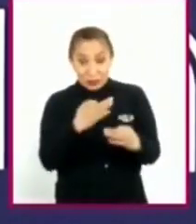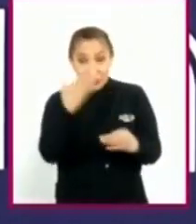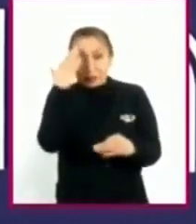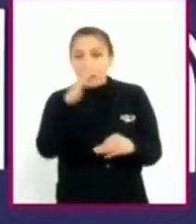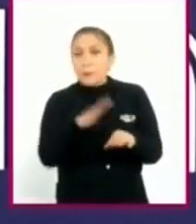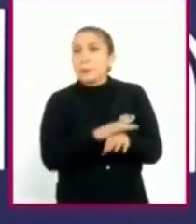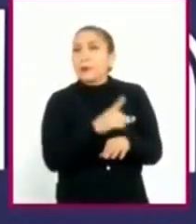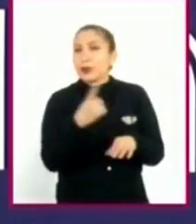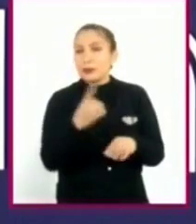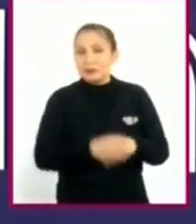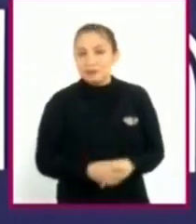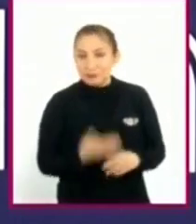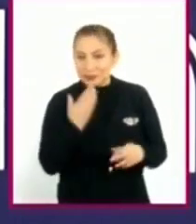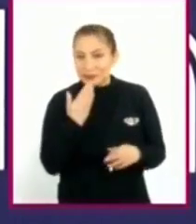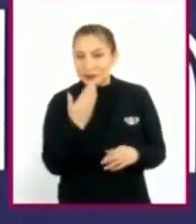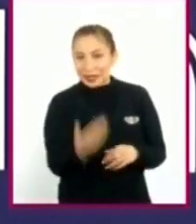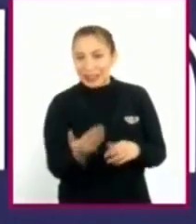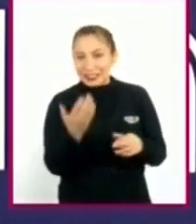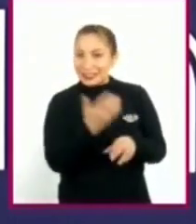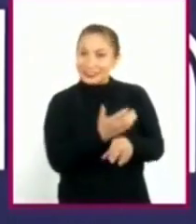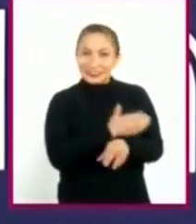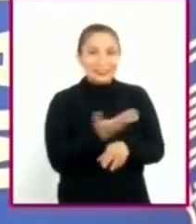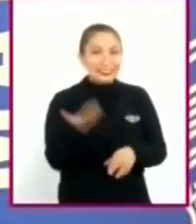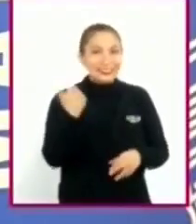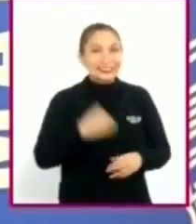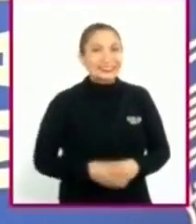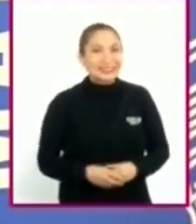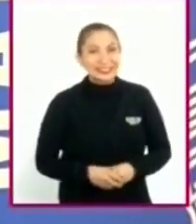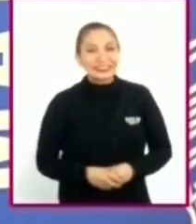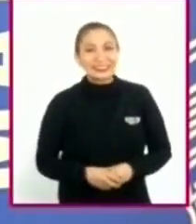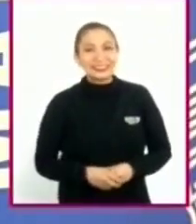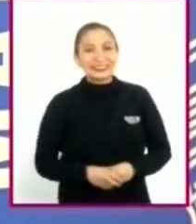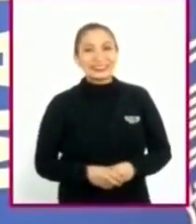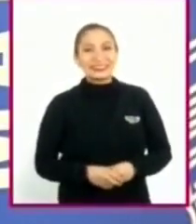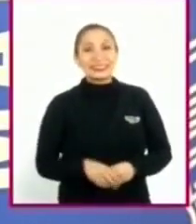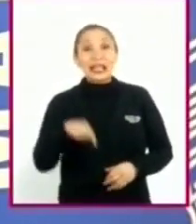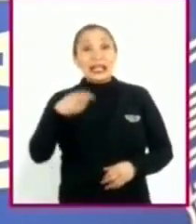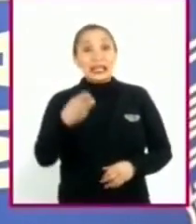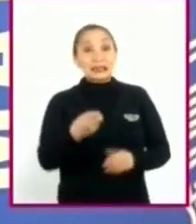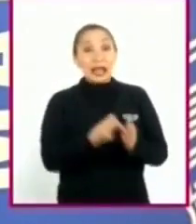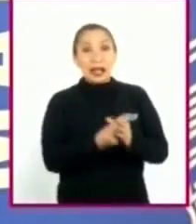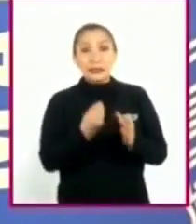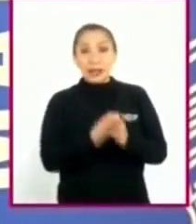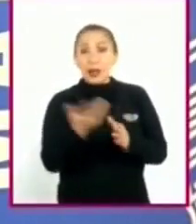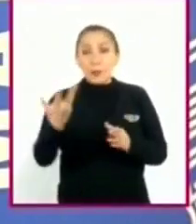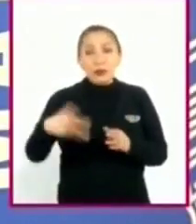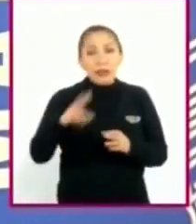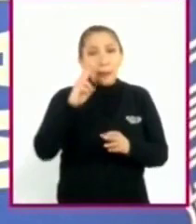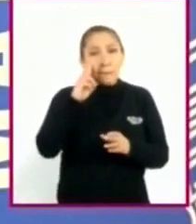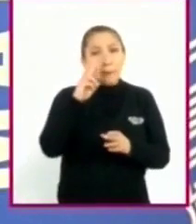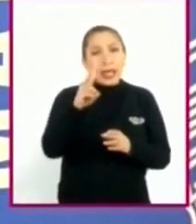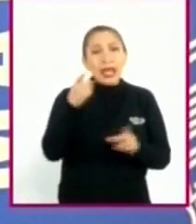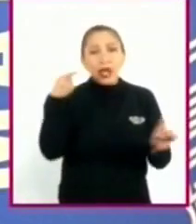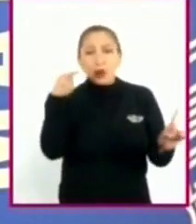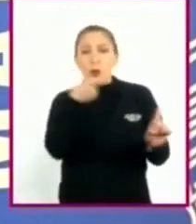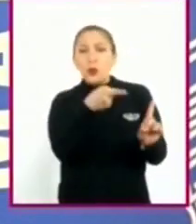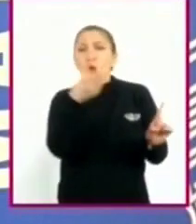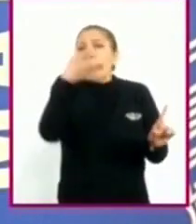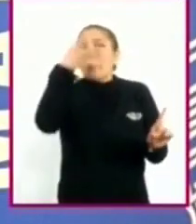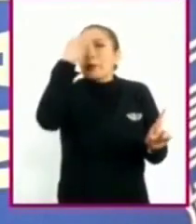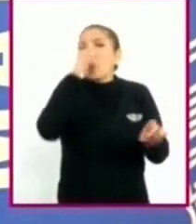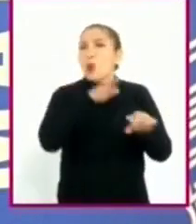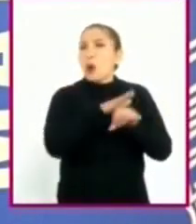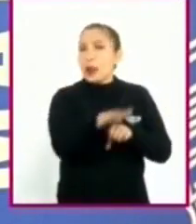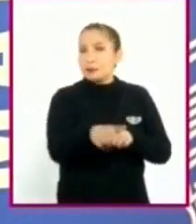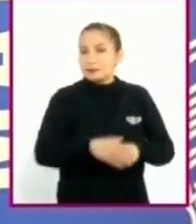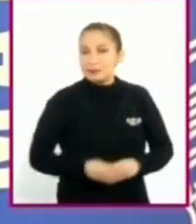saber por qué? Muy bien, pues acompáñennos. En esta clase buscaremos alcanzar el siguiente aprendizaje, que